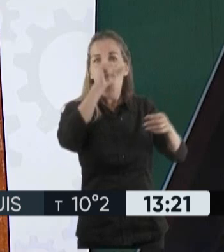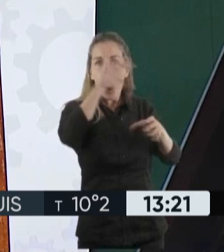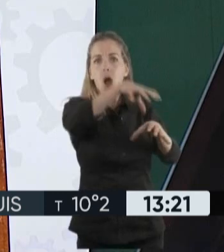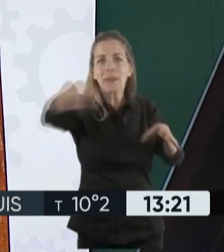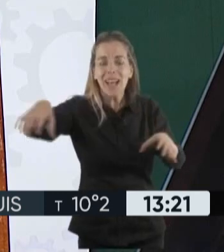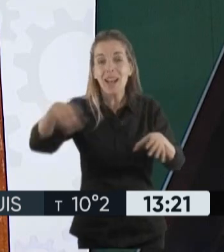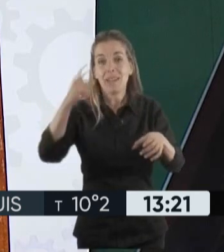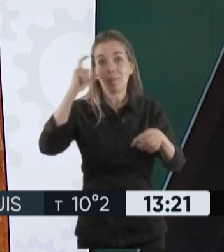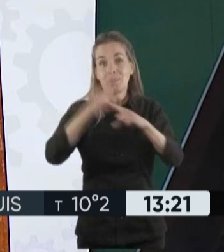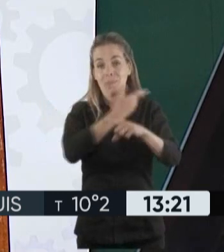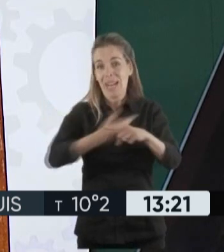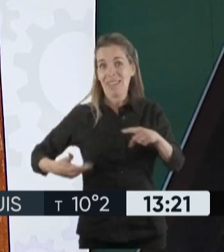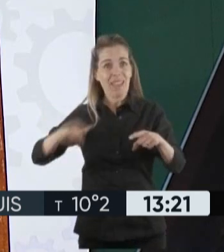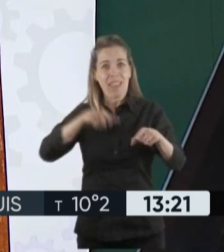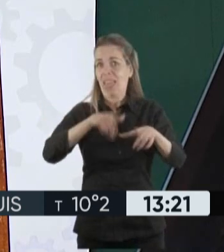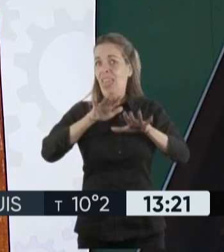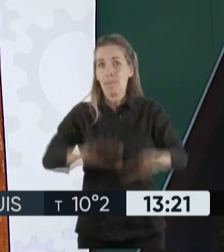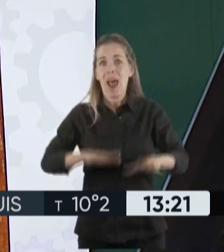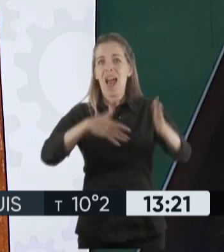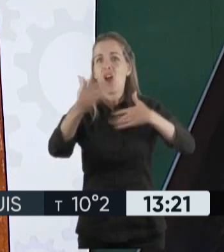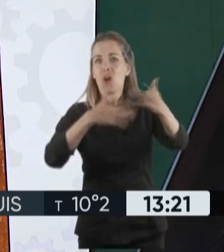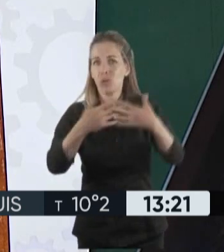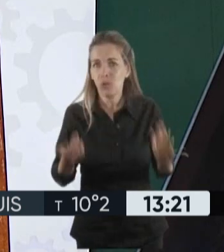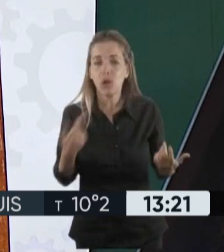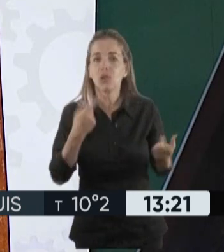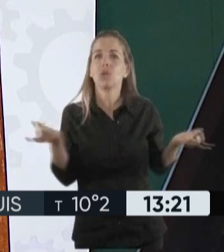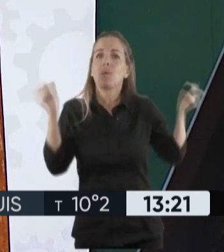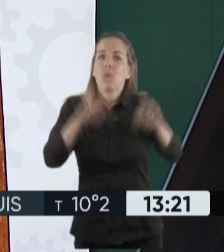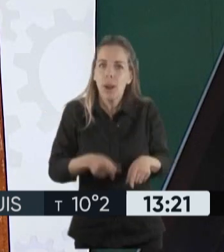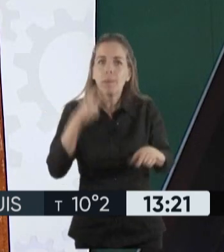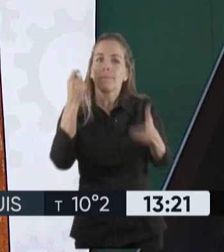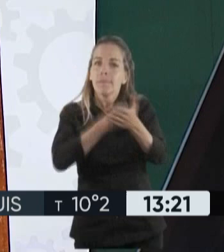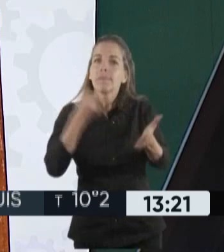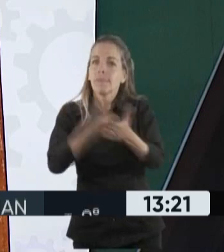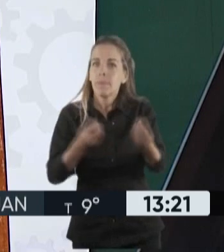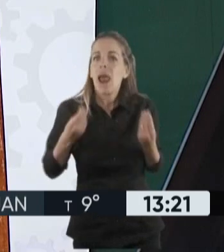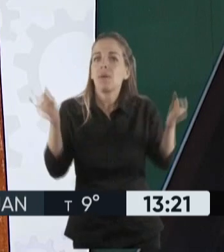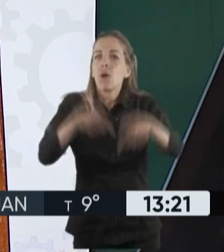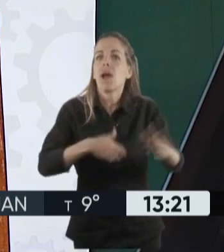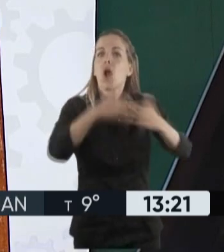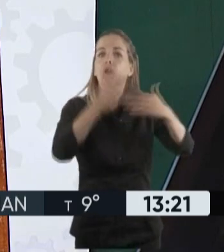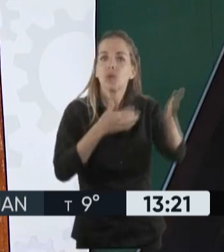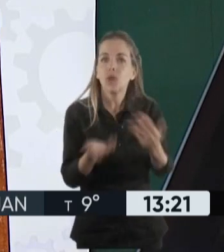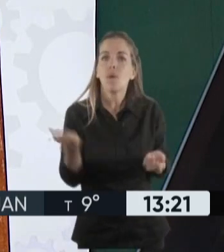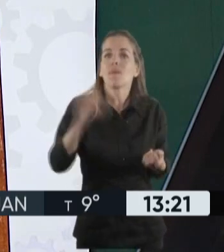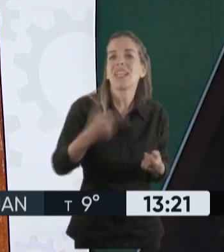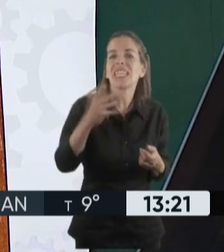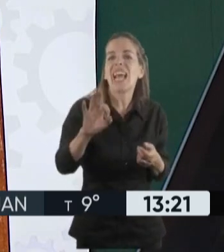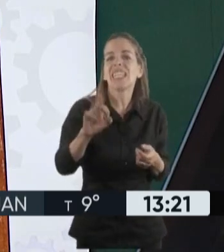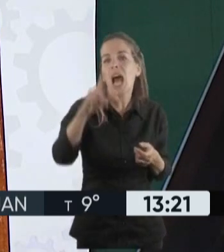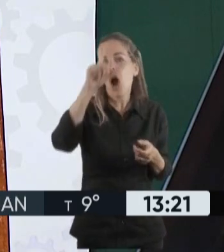Tuvimos que salir a terminar todos esos hospitales y a crear más de 30 hospitales más